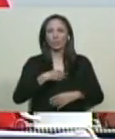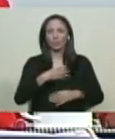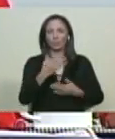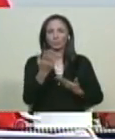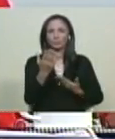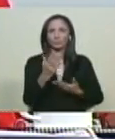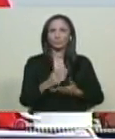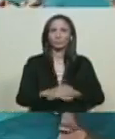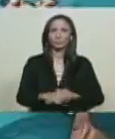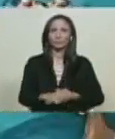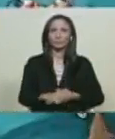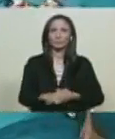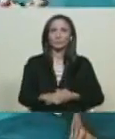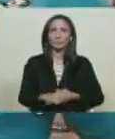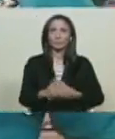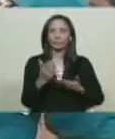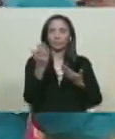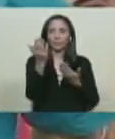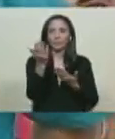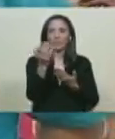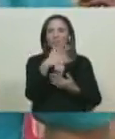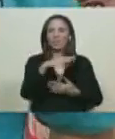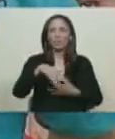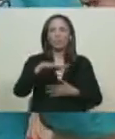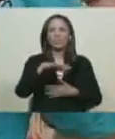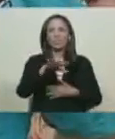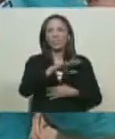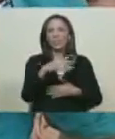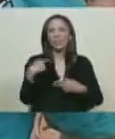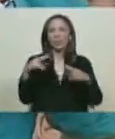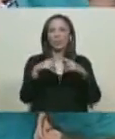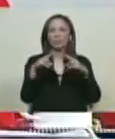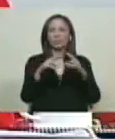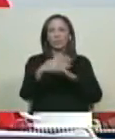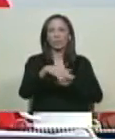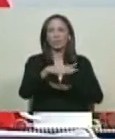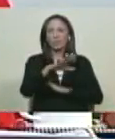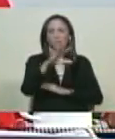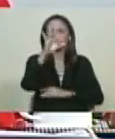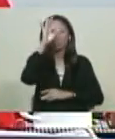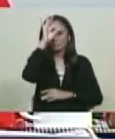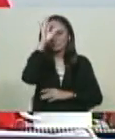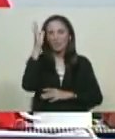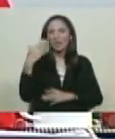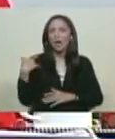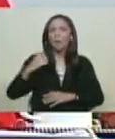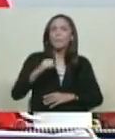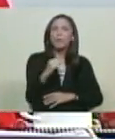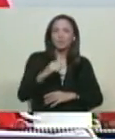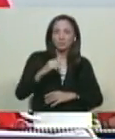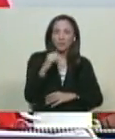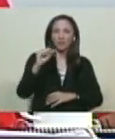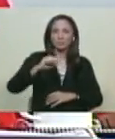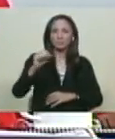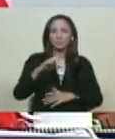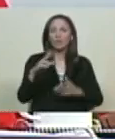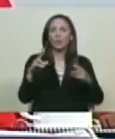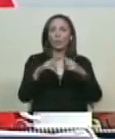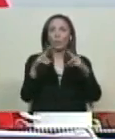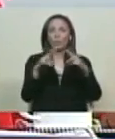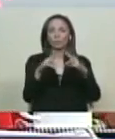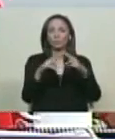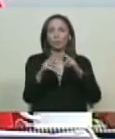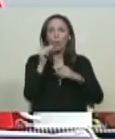Un sobrino tuyo, lo conocí, ¿dónde fue? En estos días, la Policía Nacional Bolivariana.